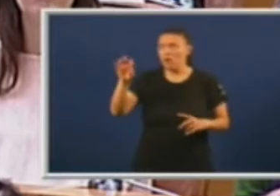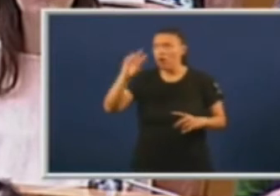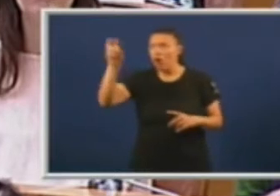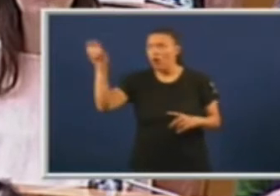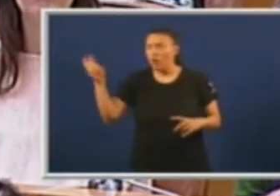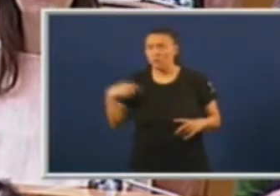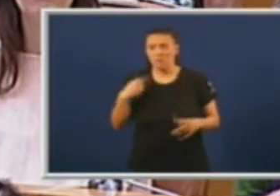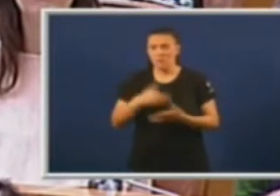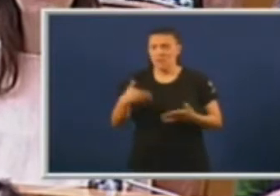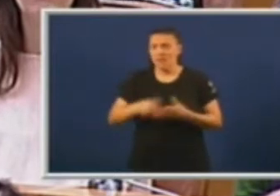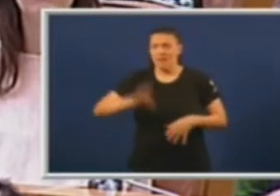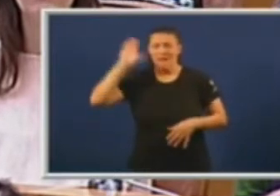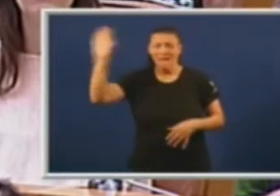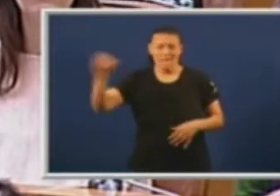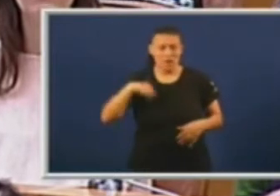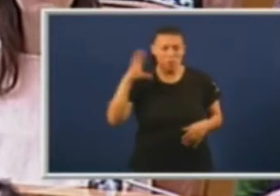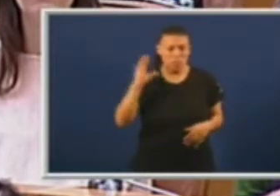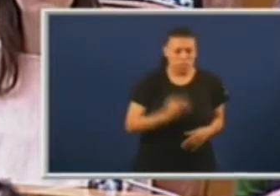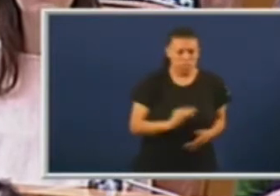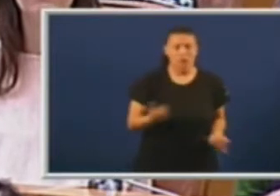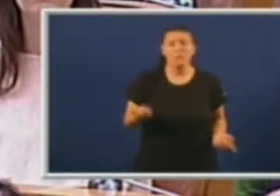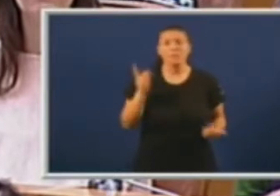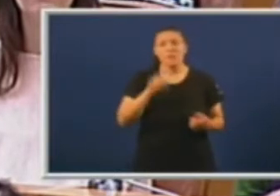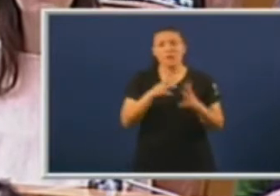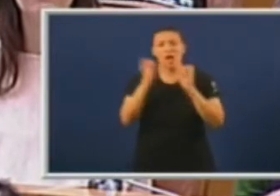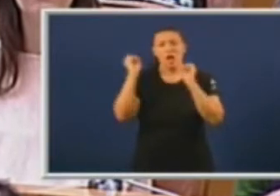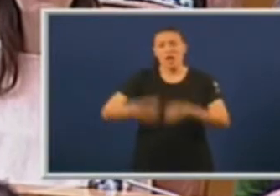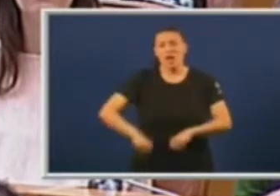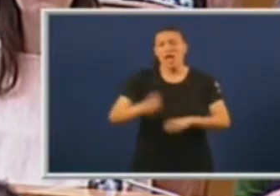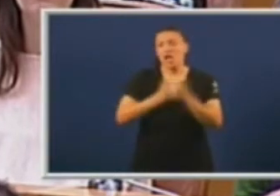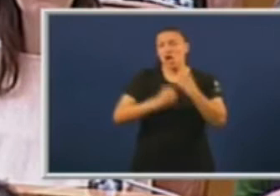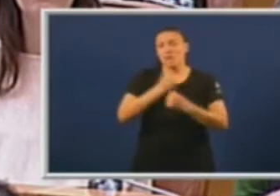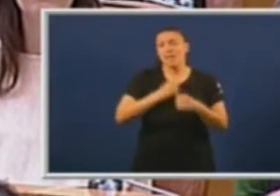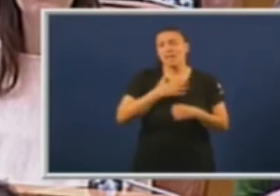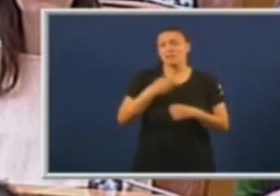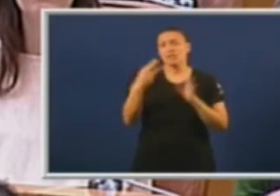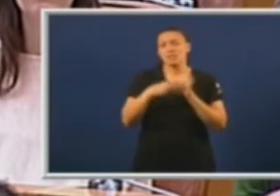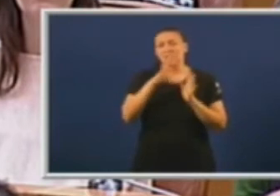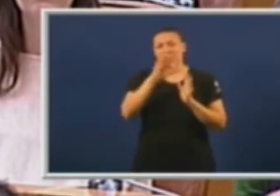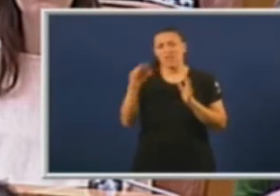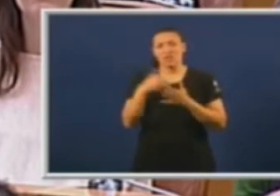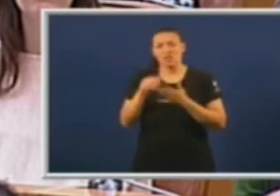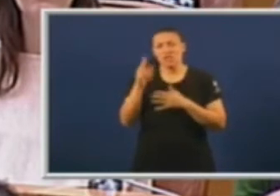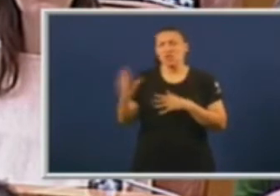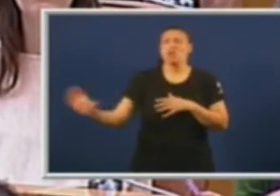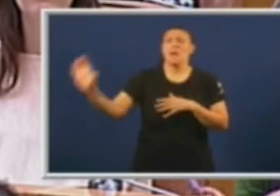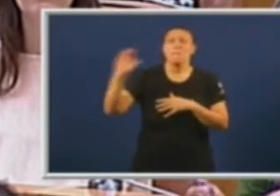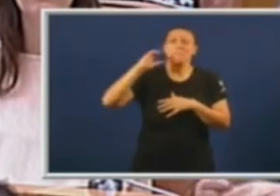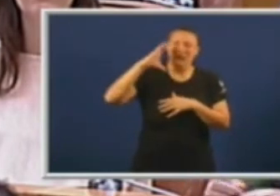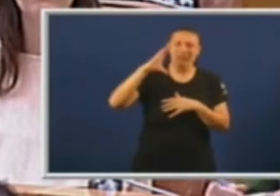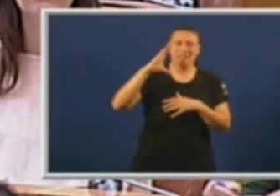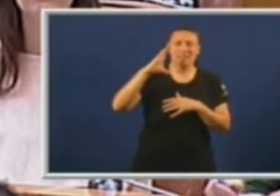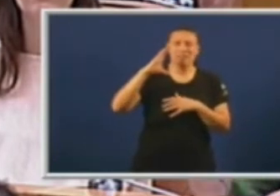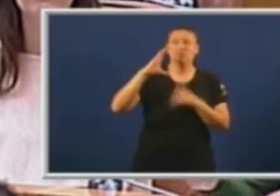millóns. Queremos un concerto económico que nos permita ter 3.500 millóns de euros máis que agora se quedan no peto do